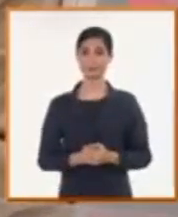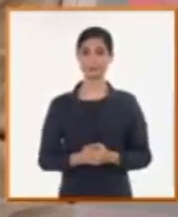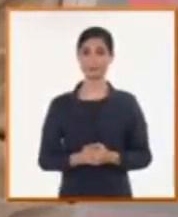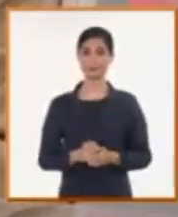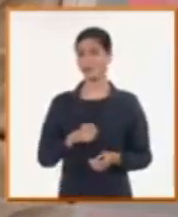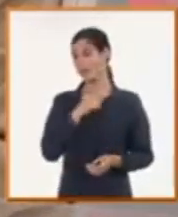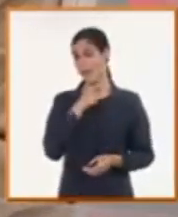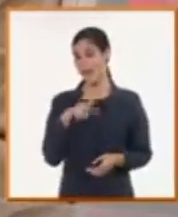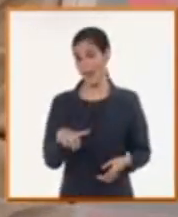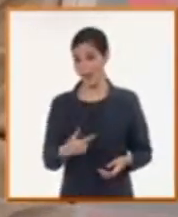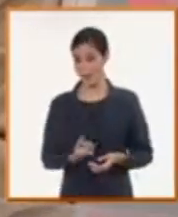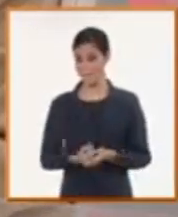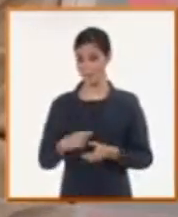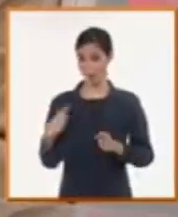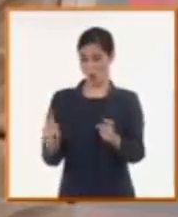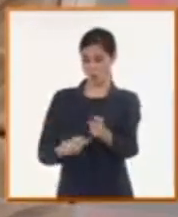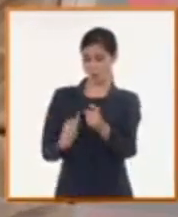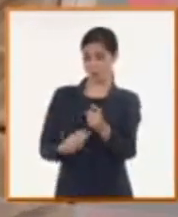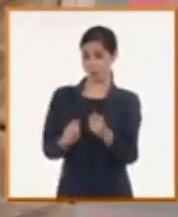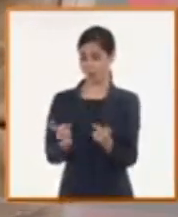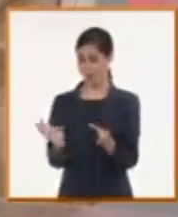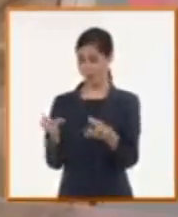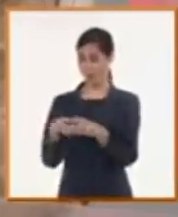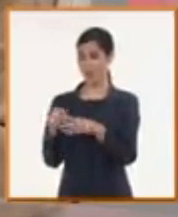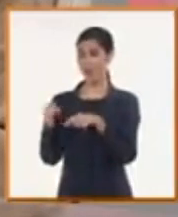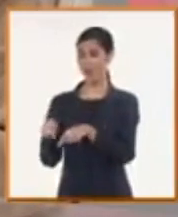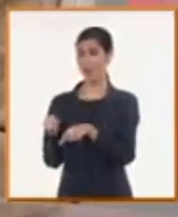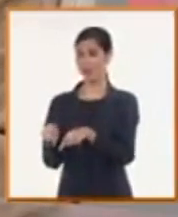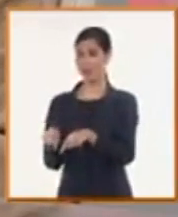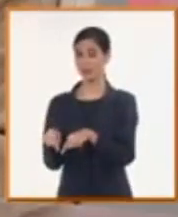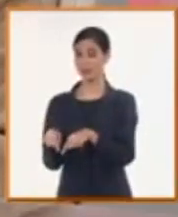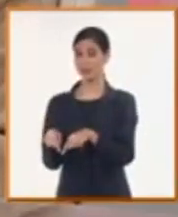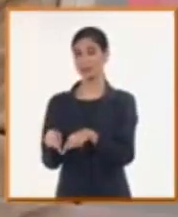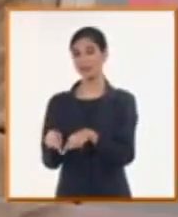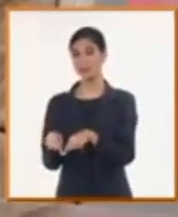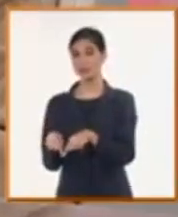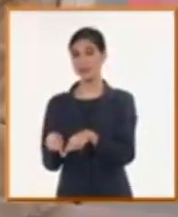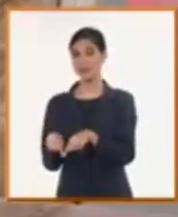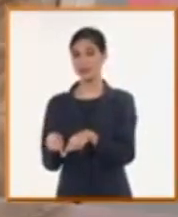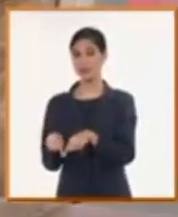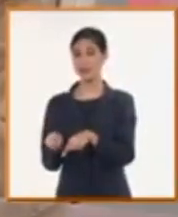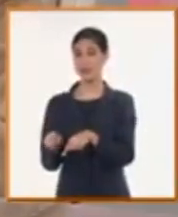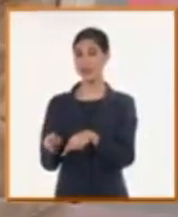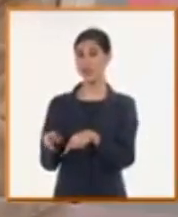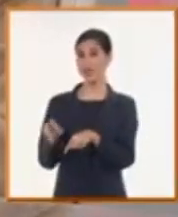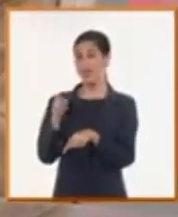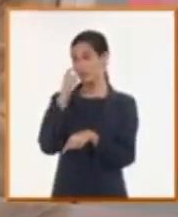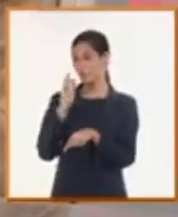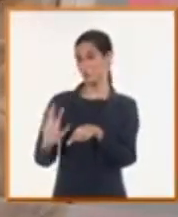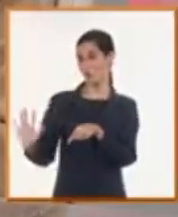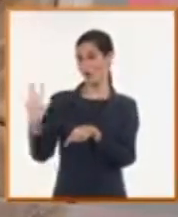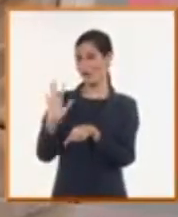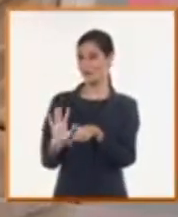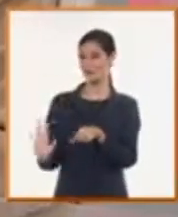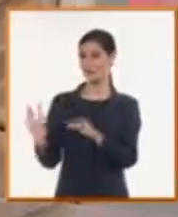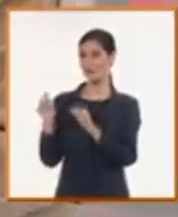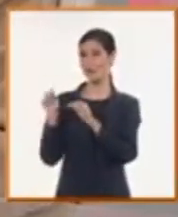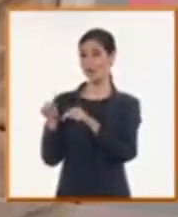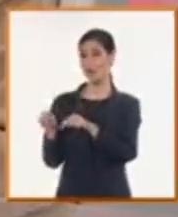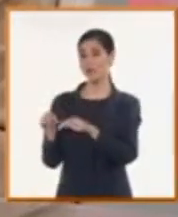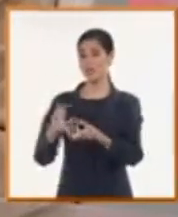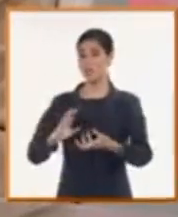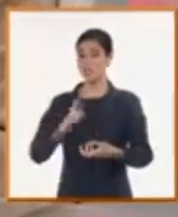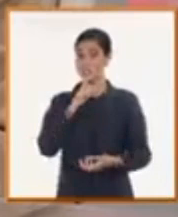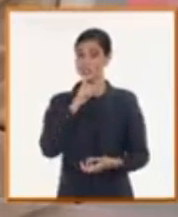hicieron allí en esta dirección, los sudafricanos decidieron no continuar volando, porque realmente esa situación era muy compleja para